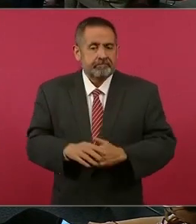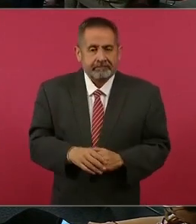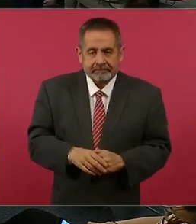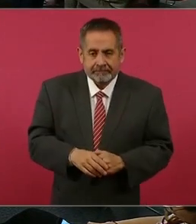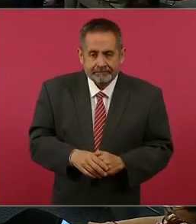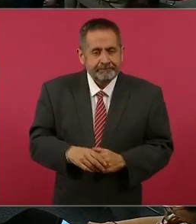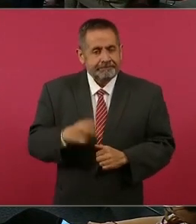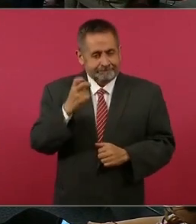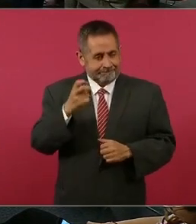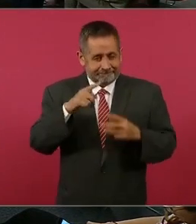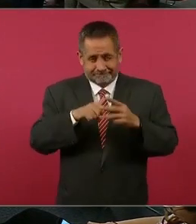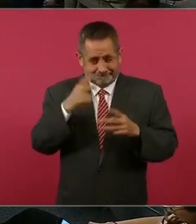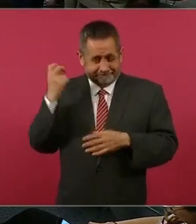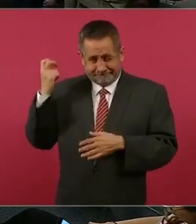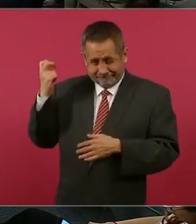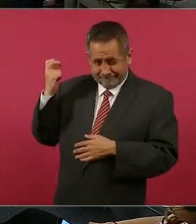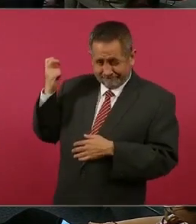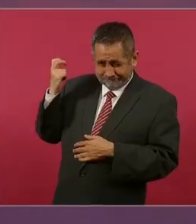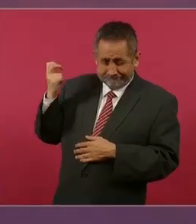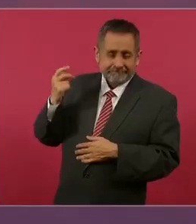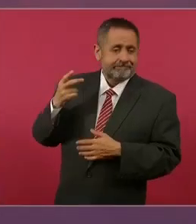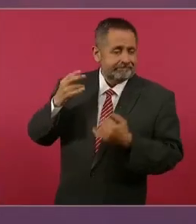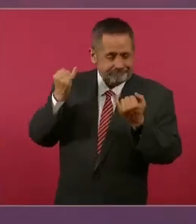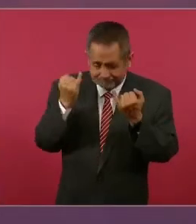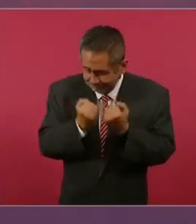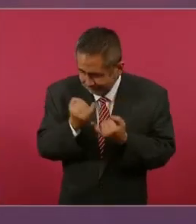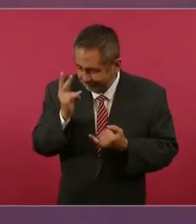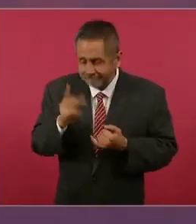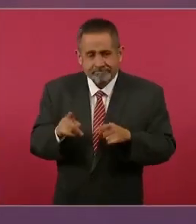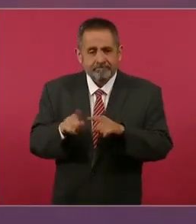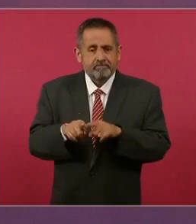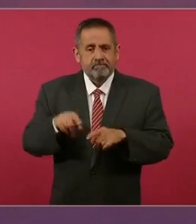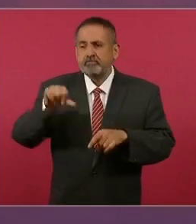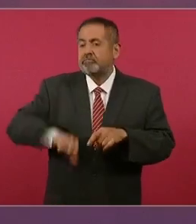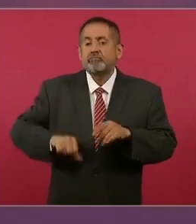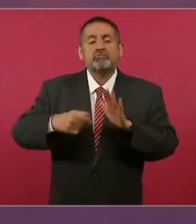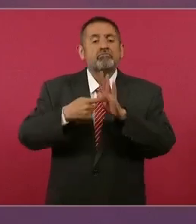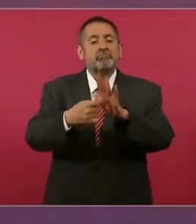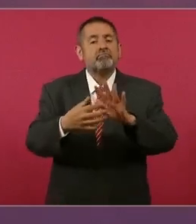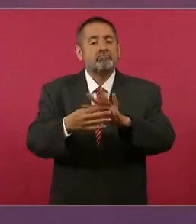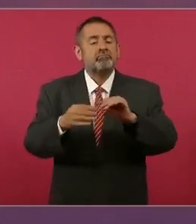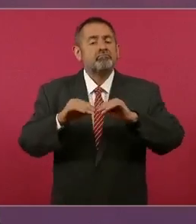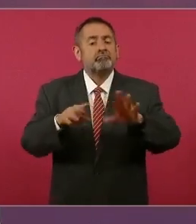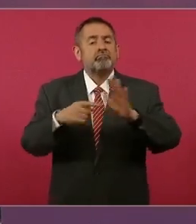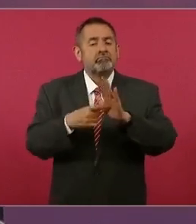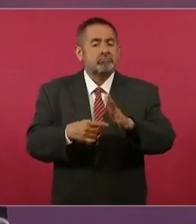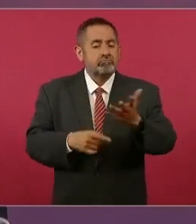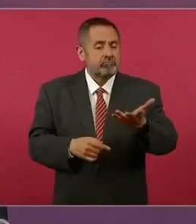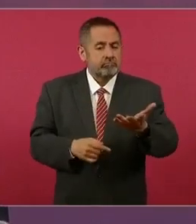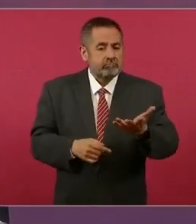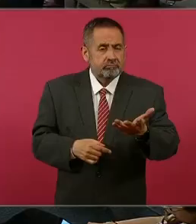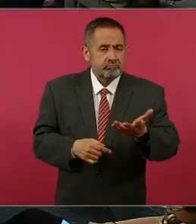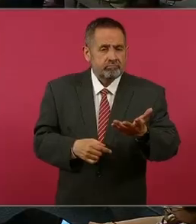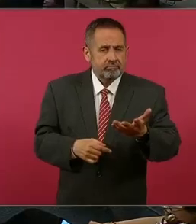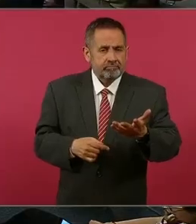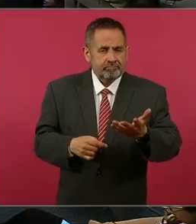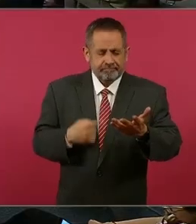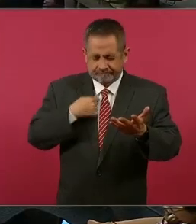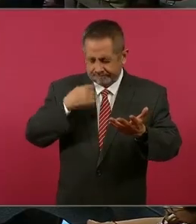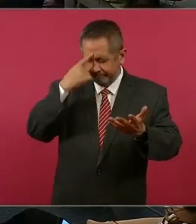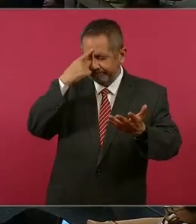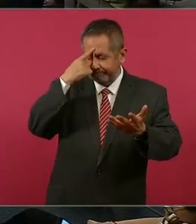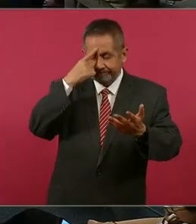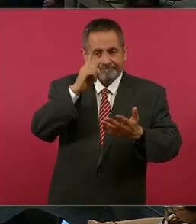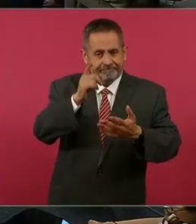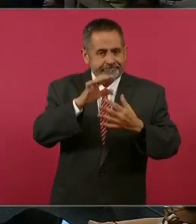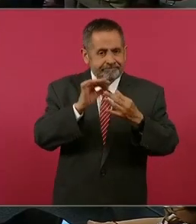Pero así como esto, bueno, estamos hablando de lo que pusimos hoy, lo que aquí me pasaría